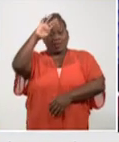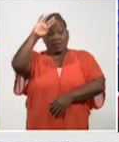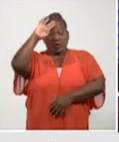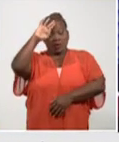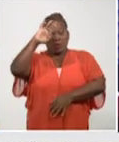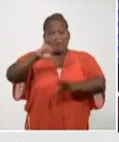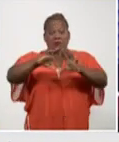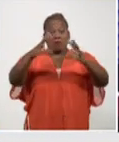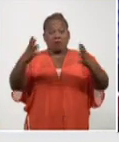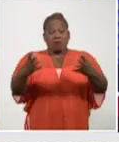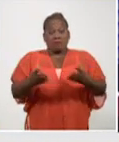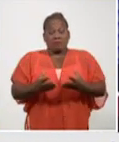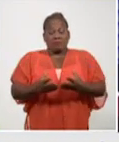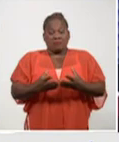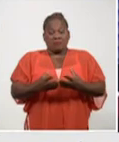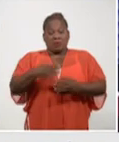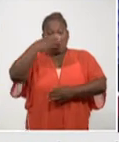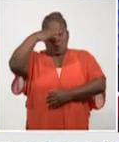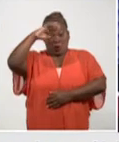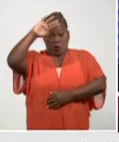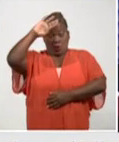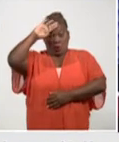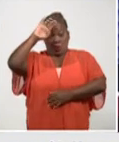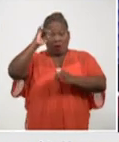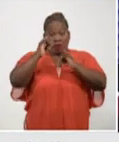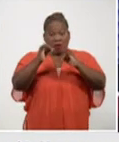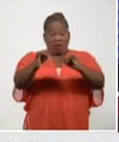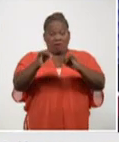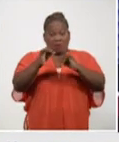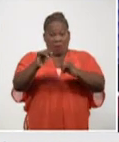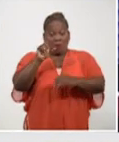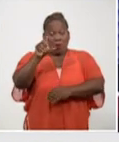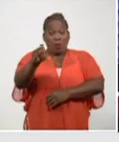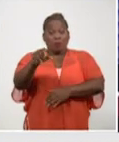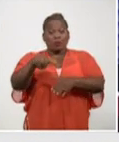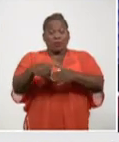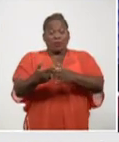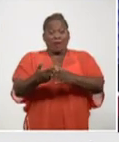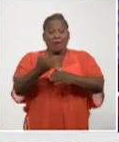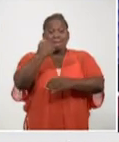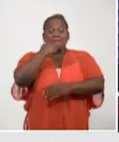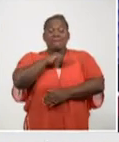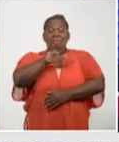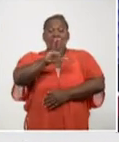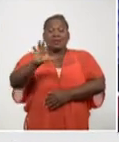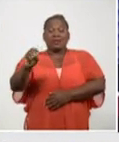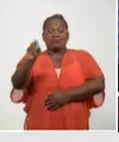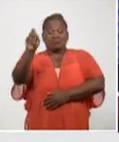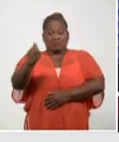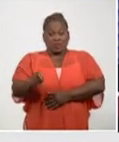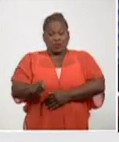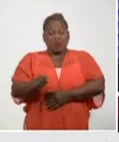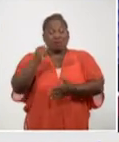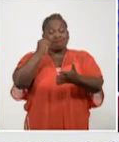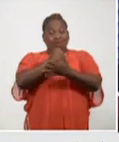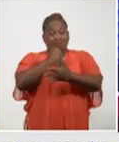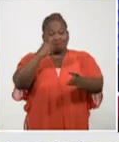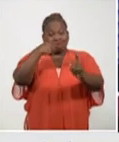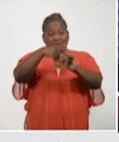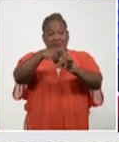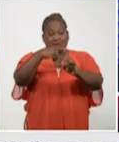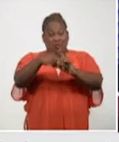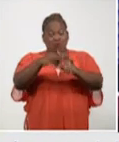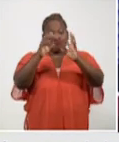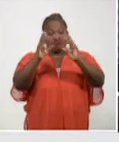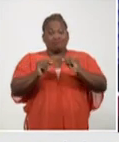mundo. Cuba ha registrado en los últimos días más de 500 casos confirmados, una cifra que sigue siendo preocupante a partir